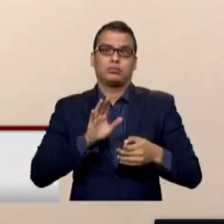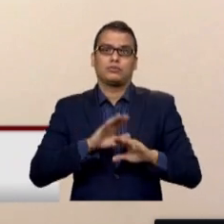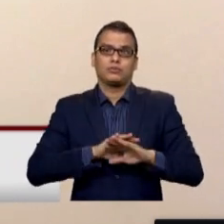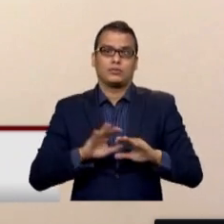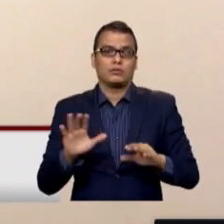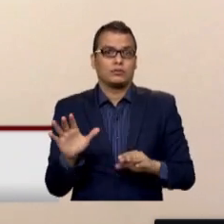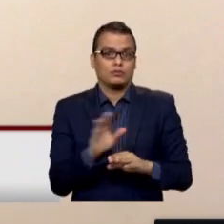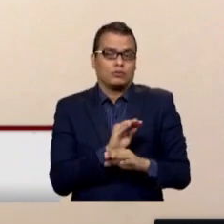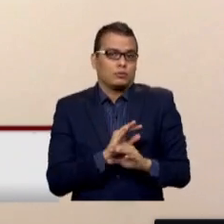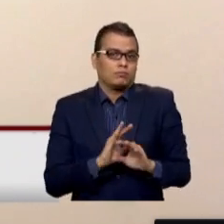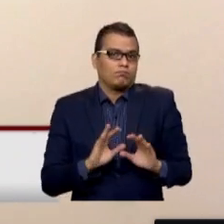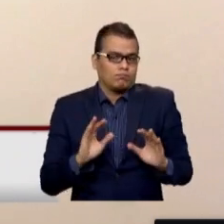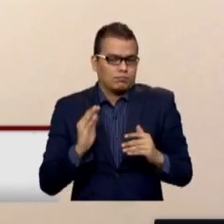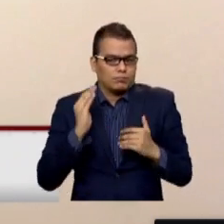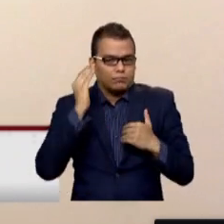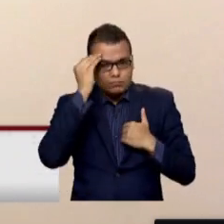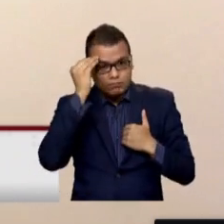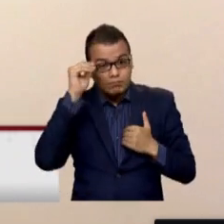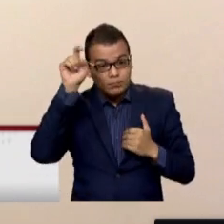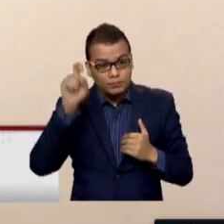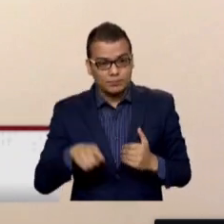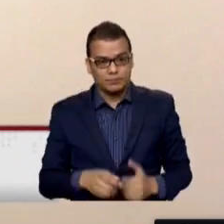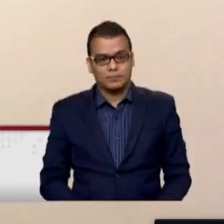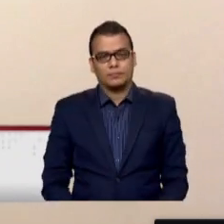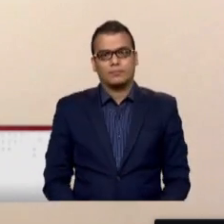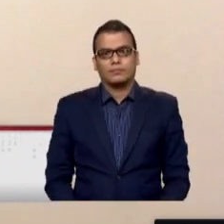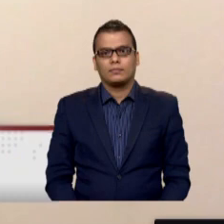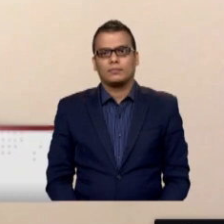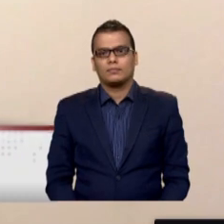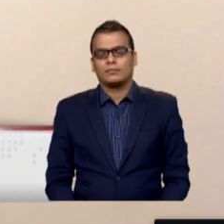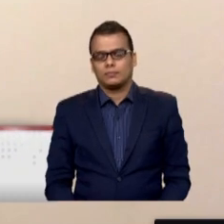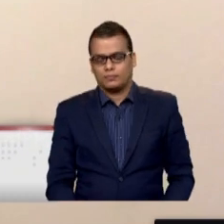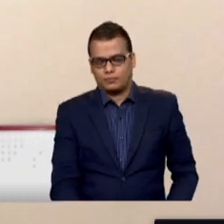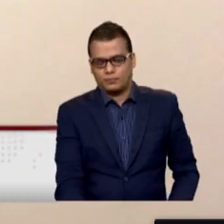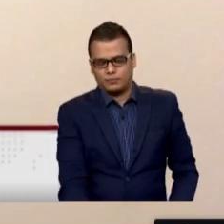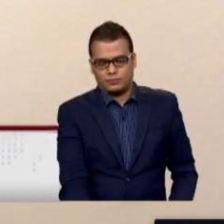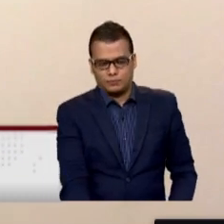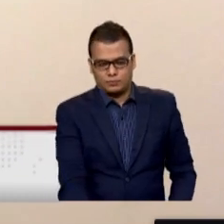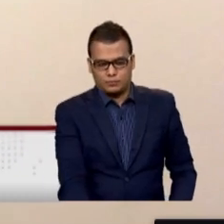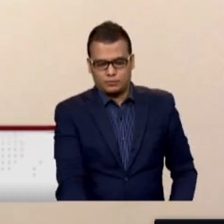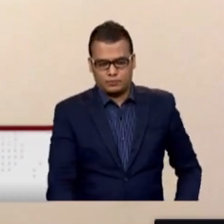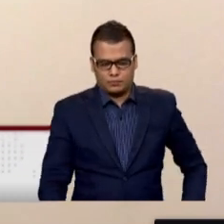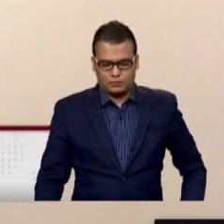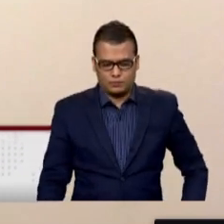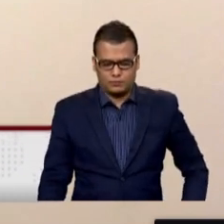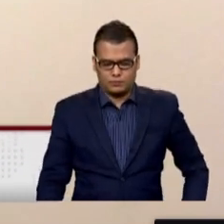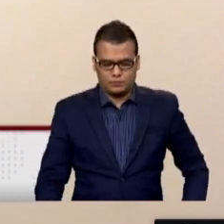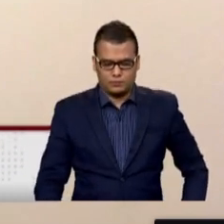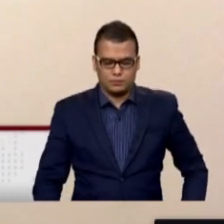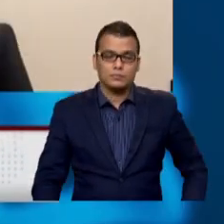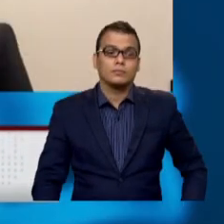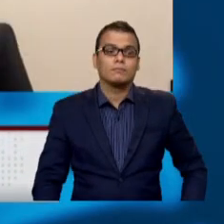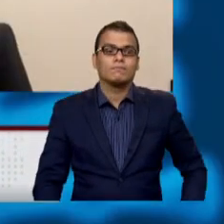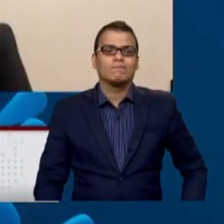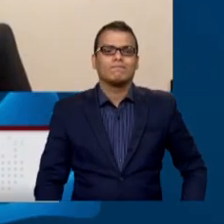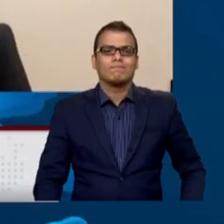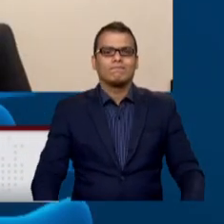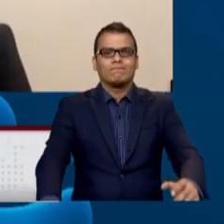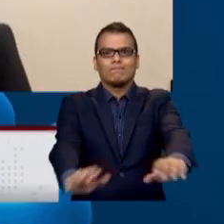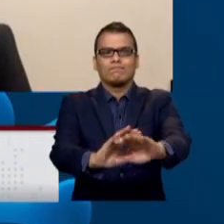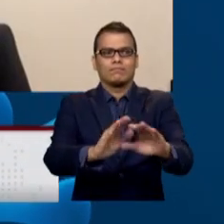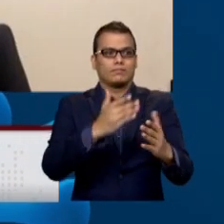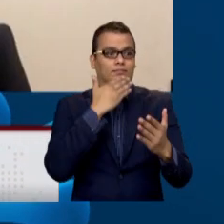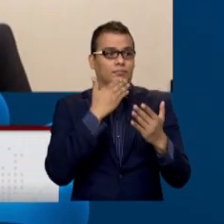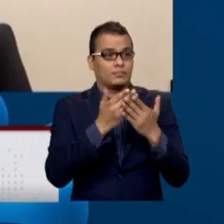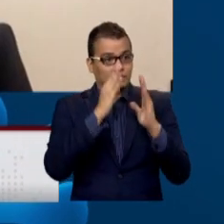ser absolutamente conscientes y proactivos, como lo están haciendo en el Valle del Cauca y en la ciudad de Cali. Pues, ministro, muchas gracias por habernos atendido, pero